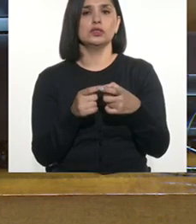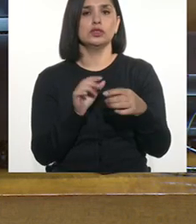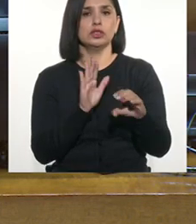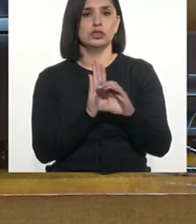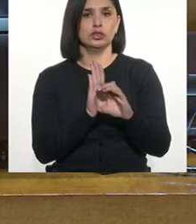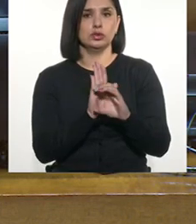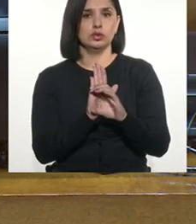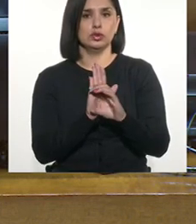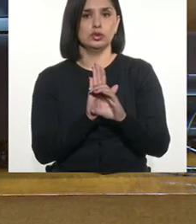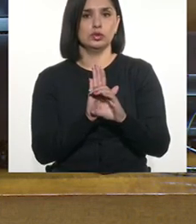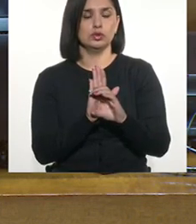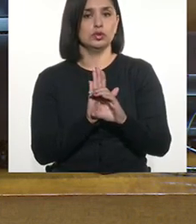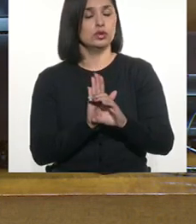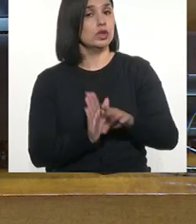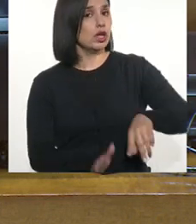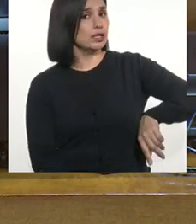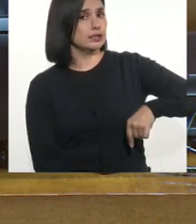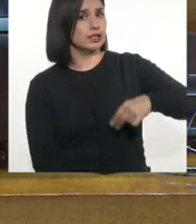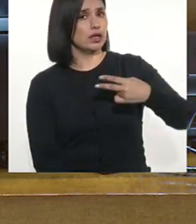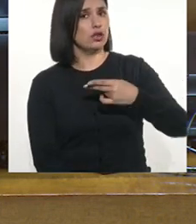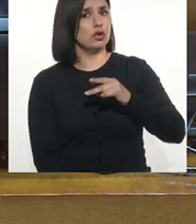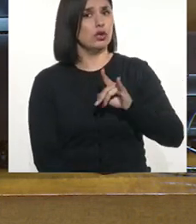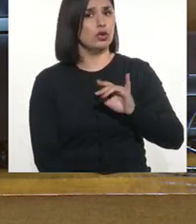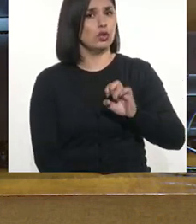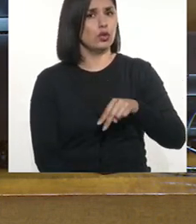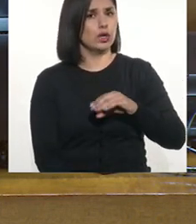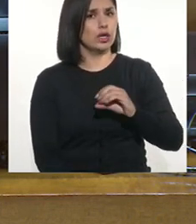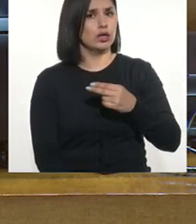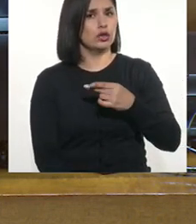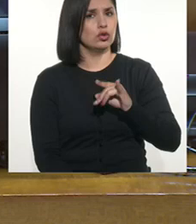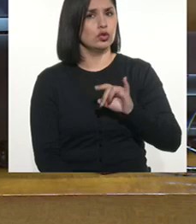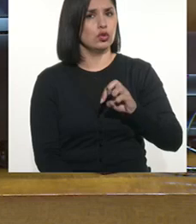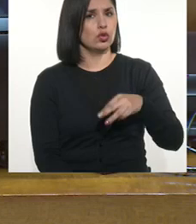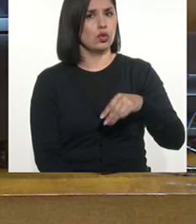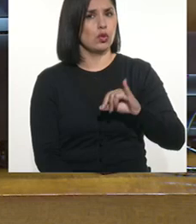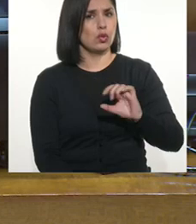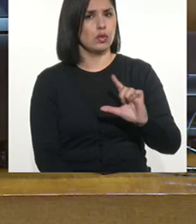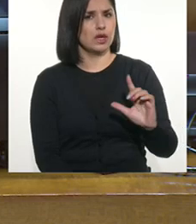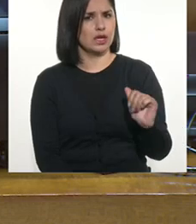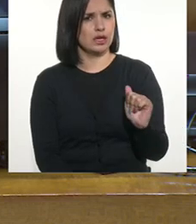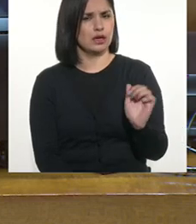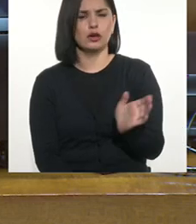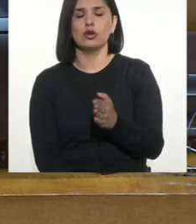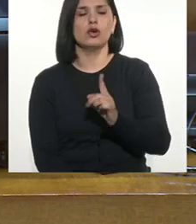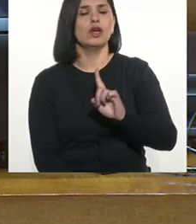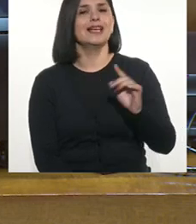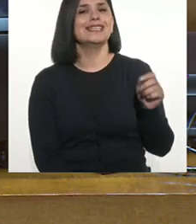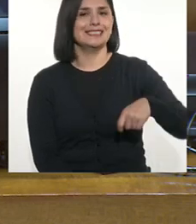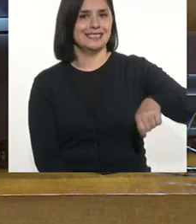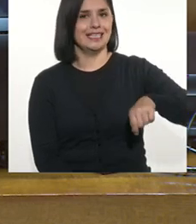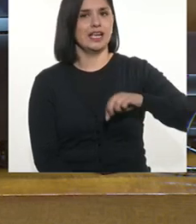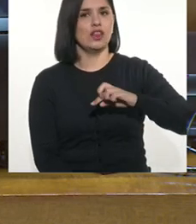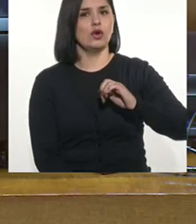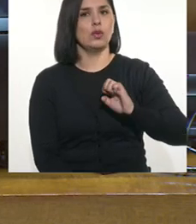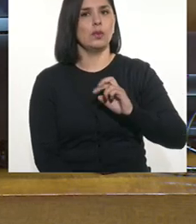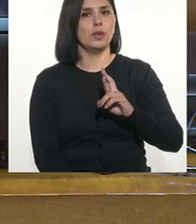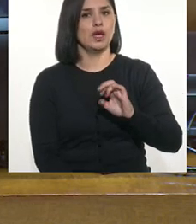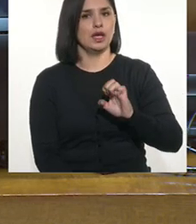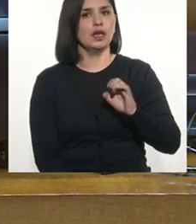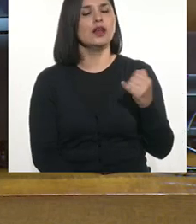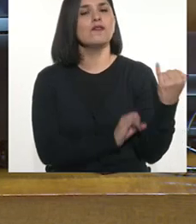no sé si será un buen chumilla pero el señor víctor pidió un informe senador víctor pérez